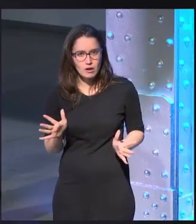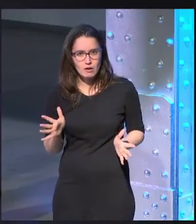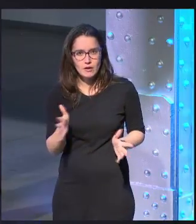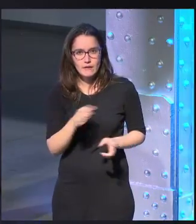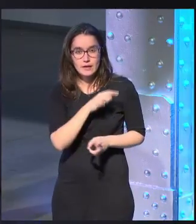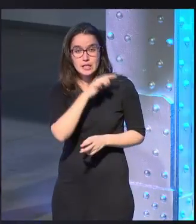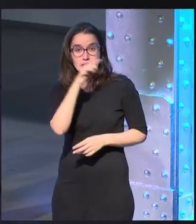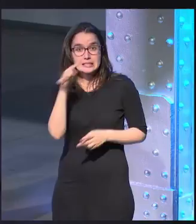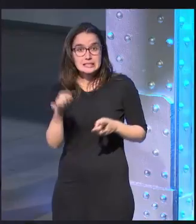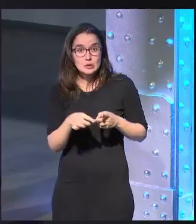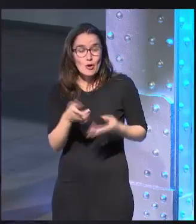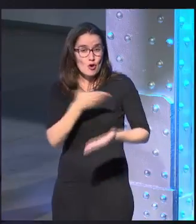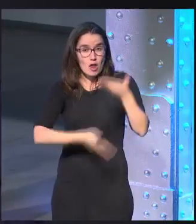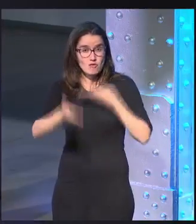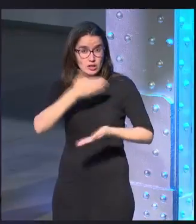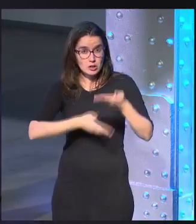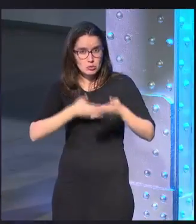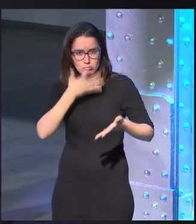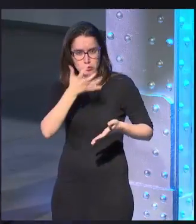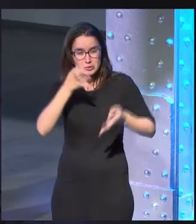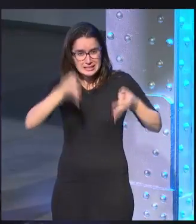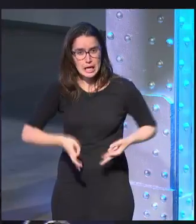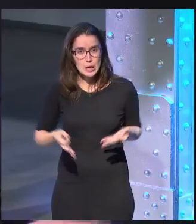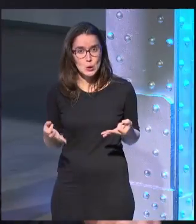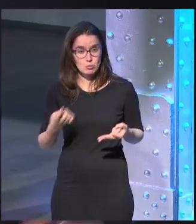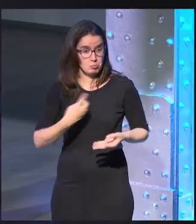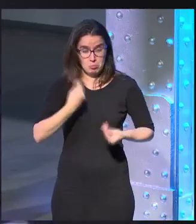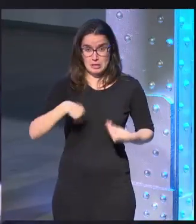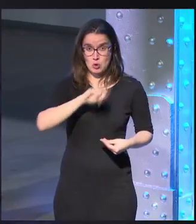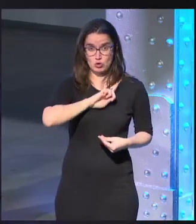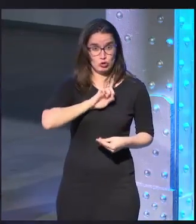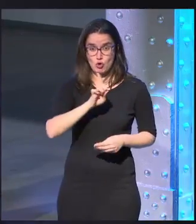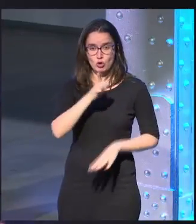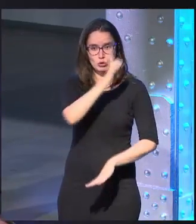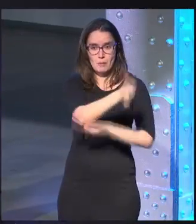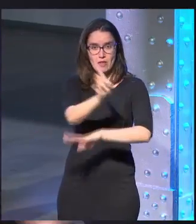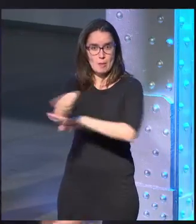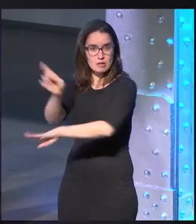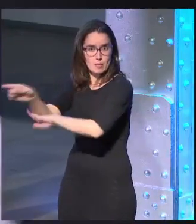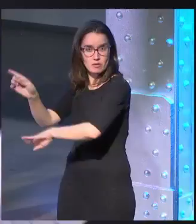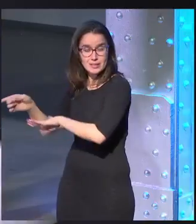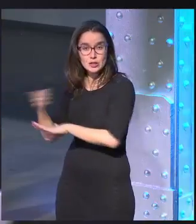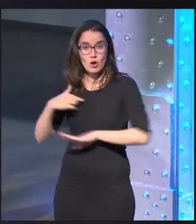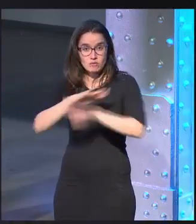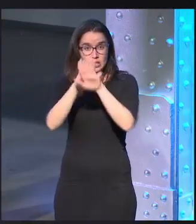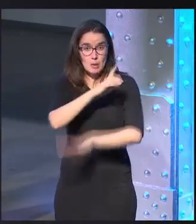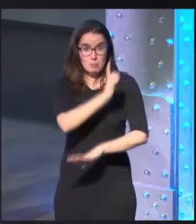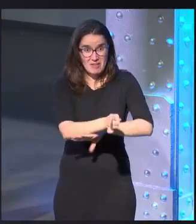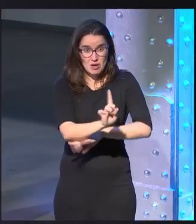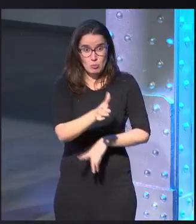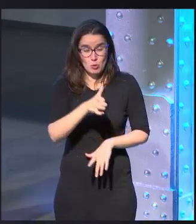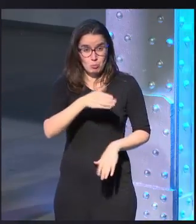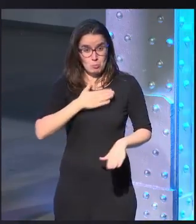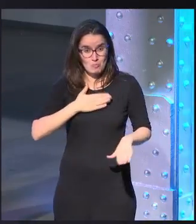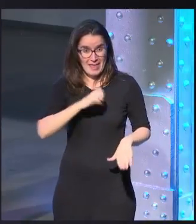La segunda es que son colaborativos, se lo toman en serio esto de colaborar, no como nosotros, que mandábamos. Yo dejé de mandar por decisión propia